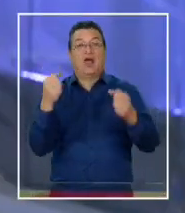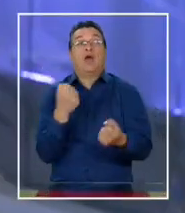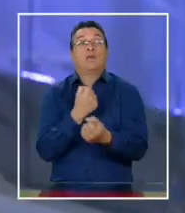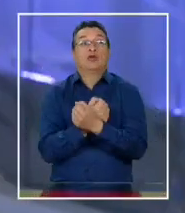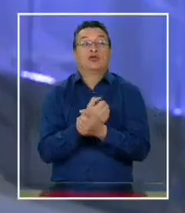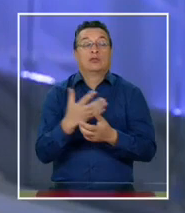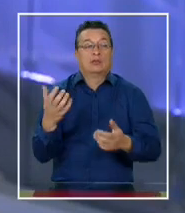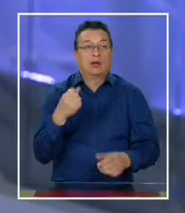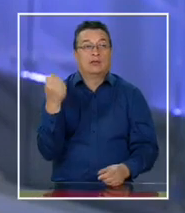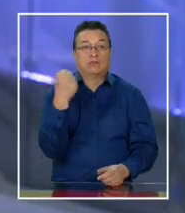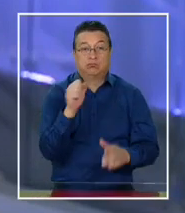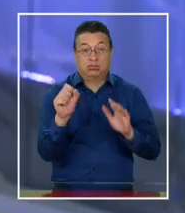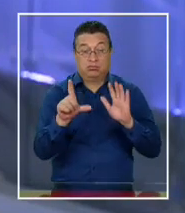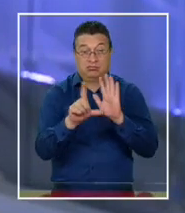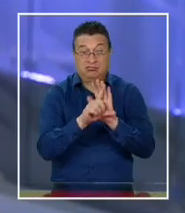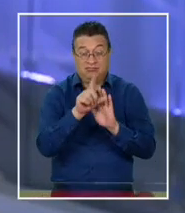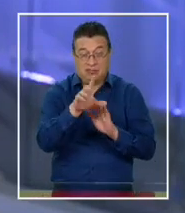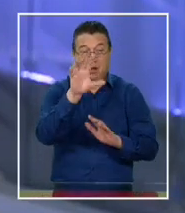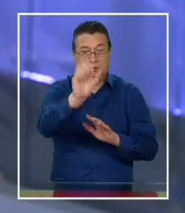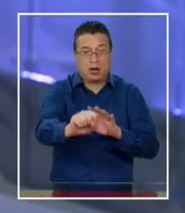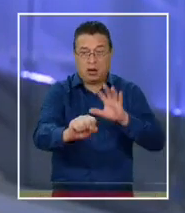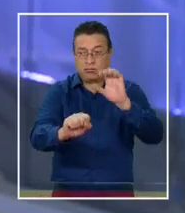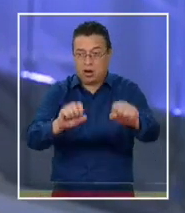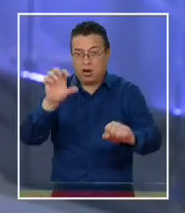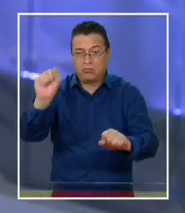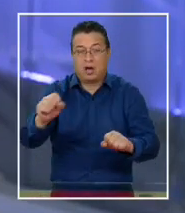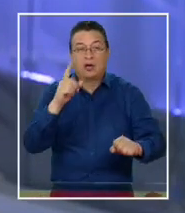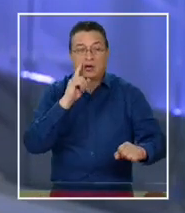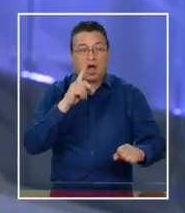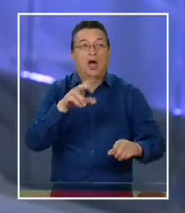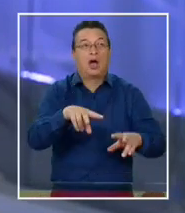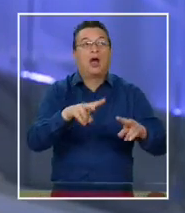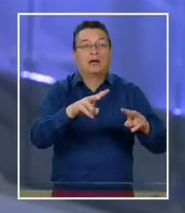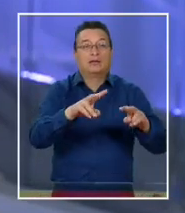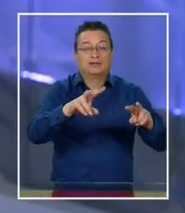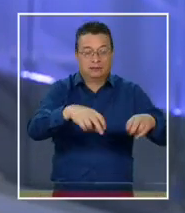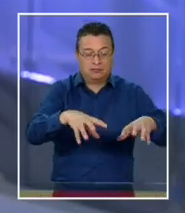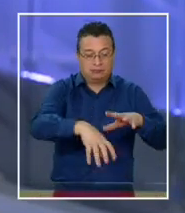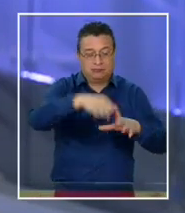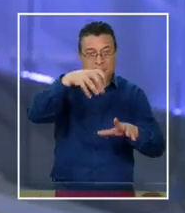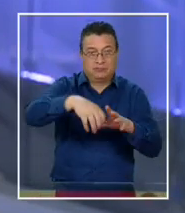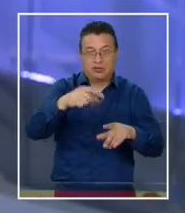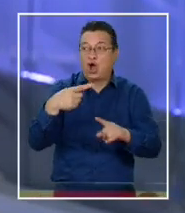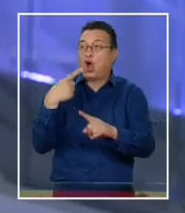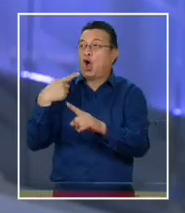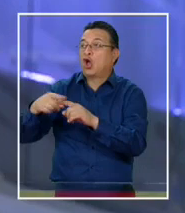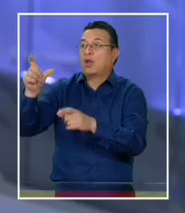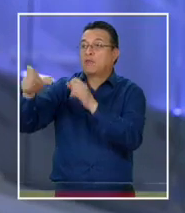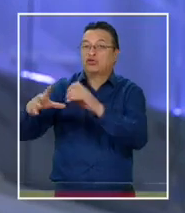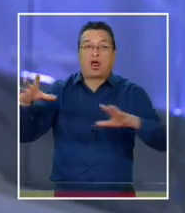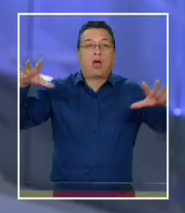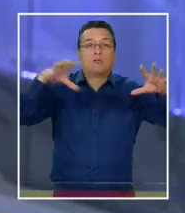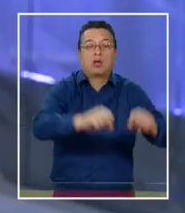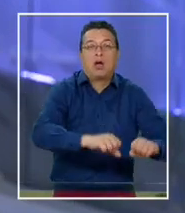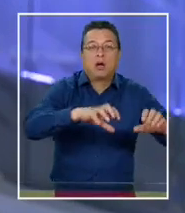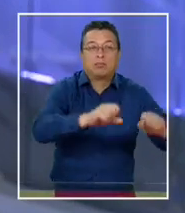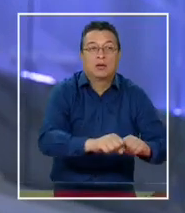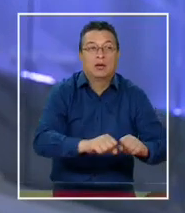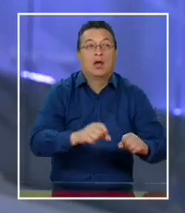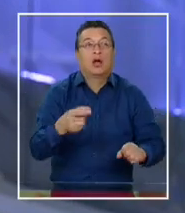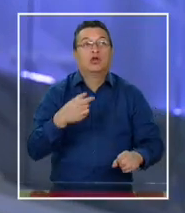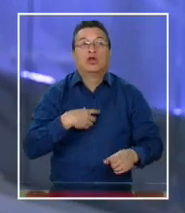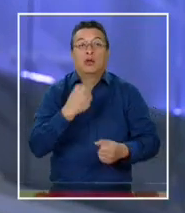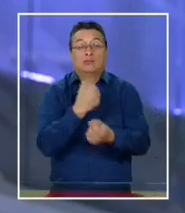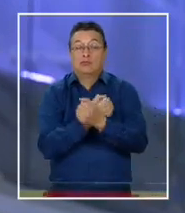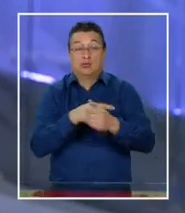producto de delito infragante de de cosechas que se estaban haciendo en predios de otras personas que habitualmente no